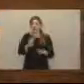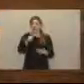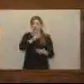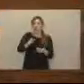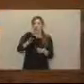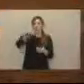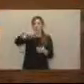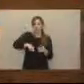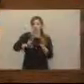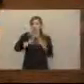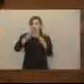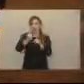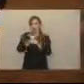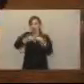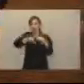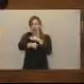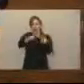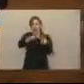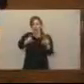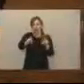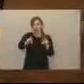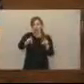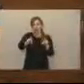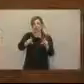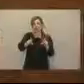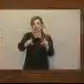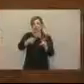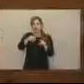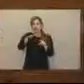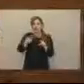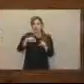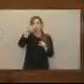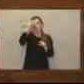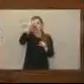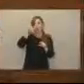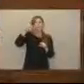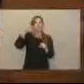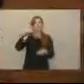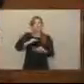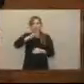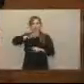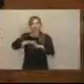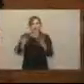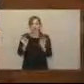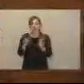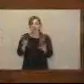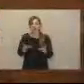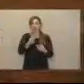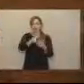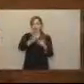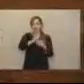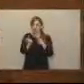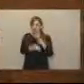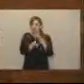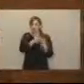personal accedió a la empresa sin seguir los principios de mérito y capacidad. Bueno, pues todo ese tipo de cosas queremos